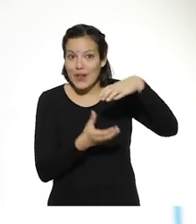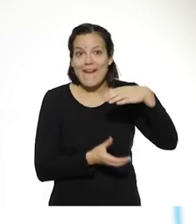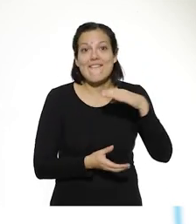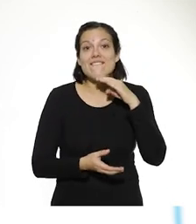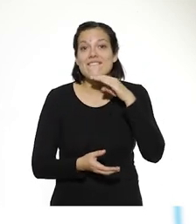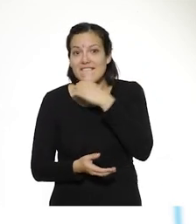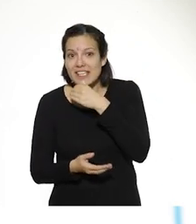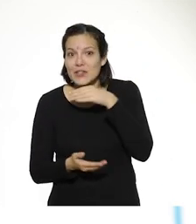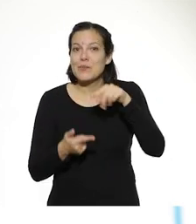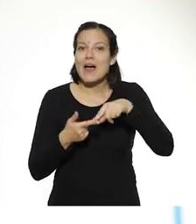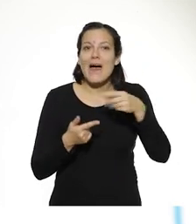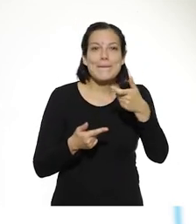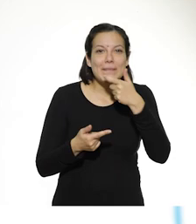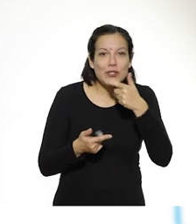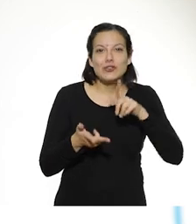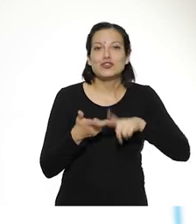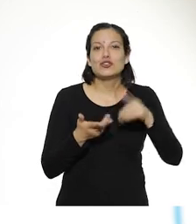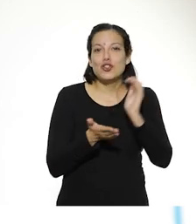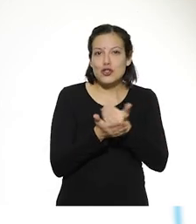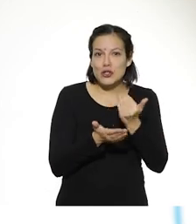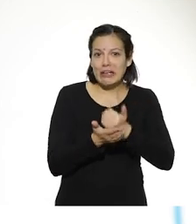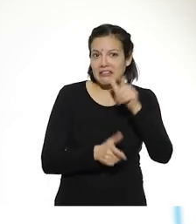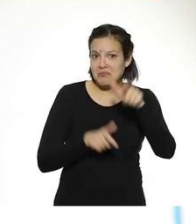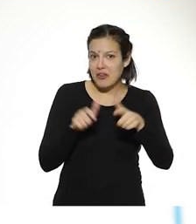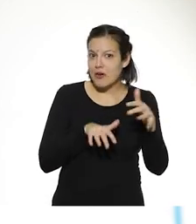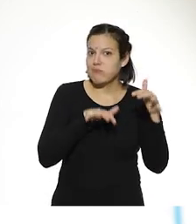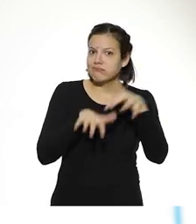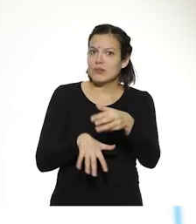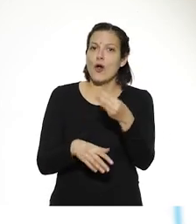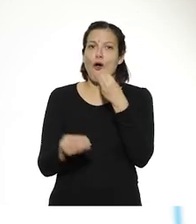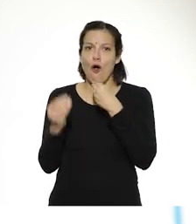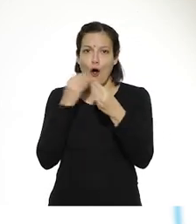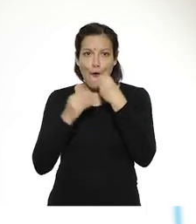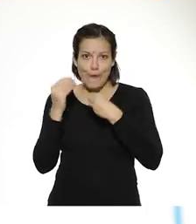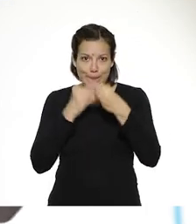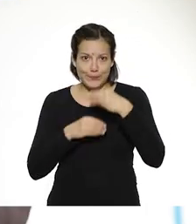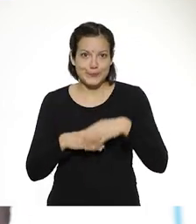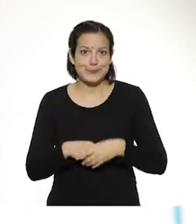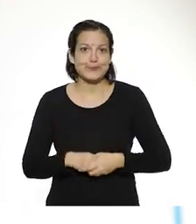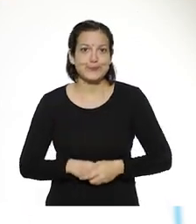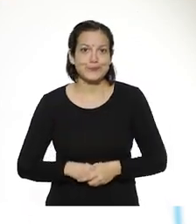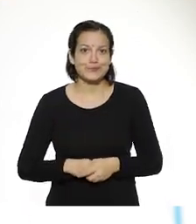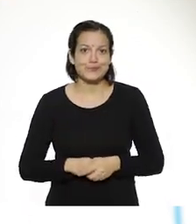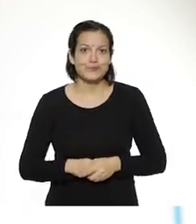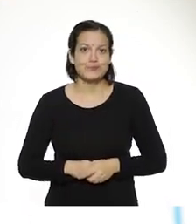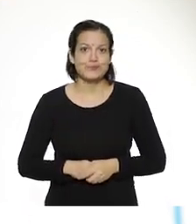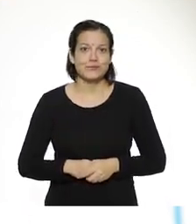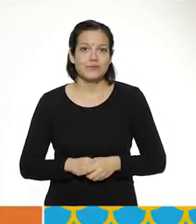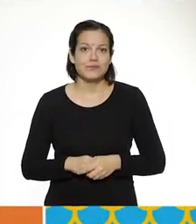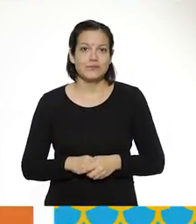vino, más bizcocho y chocolates que los asistentes consumieron como refrigerio.